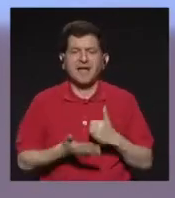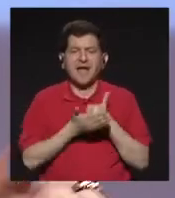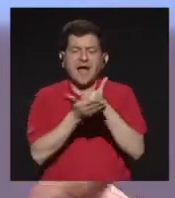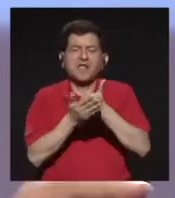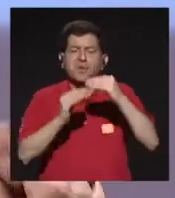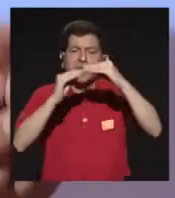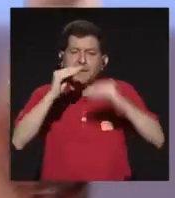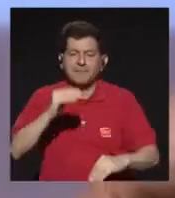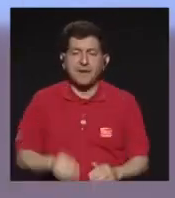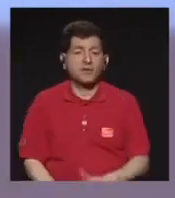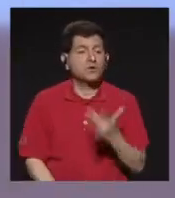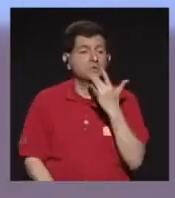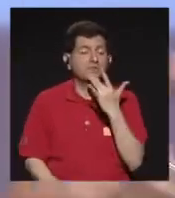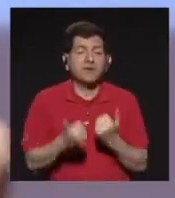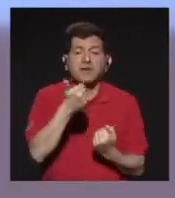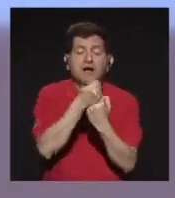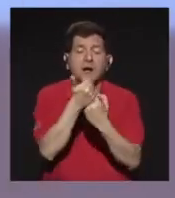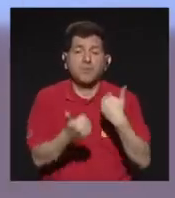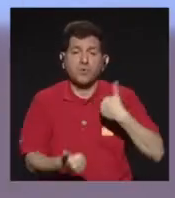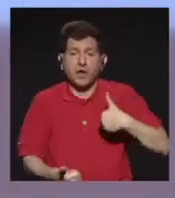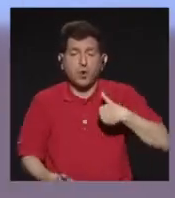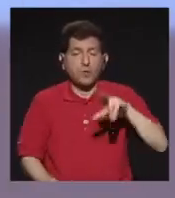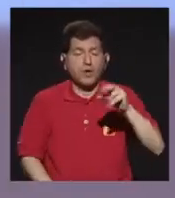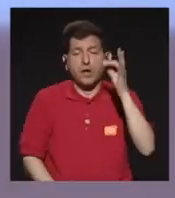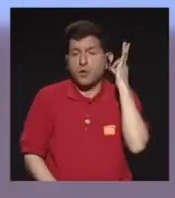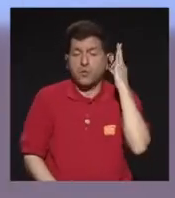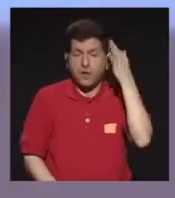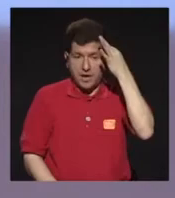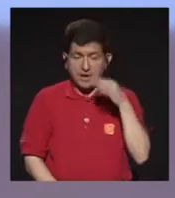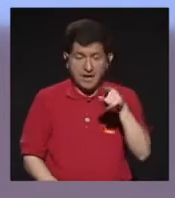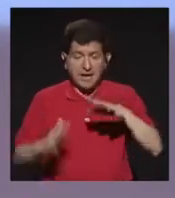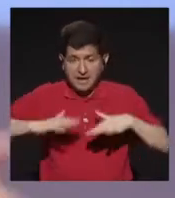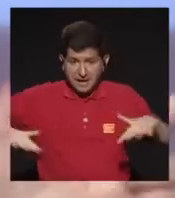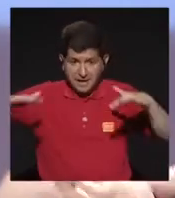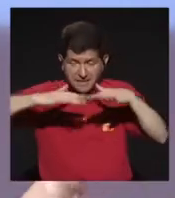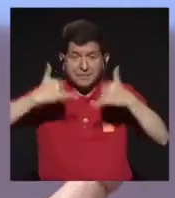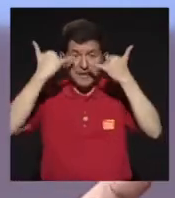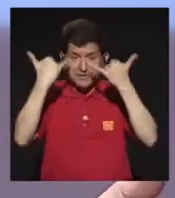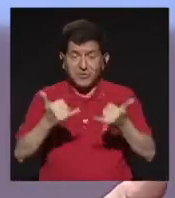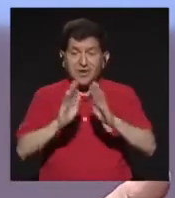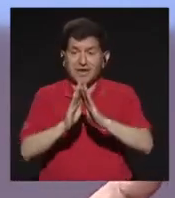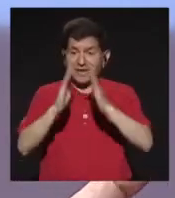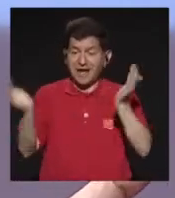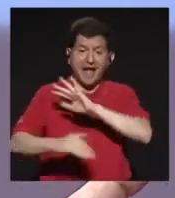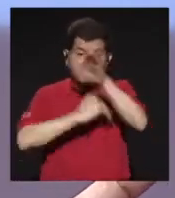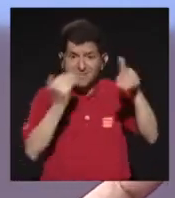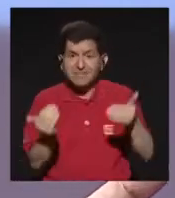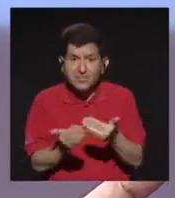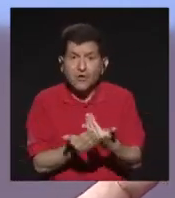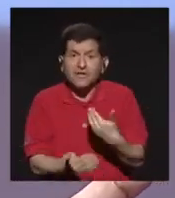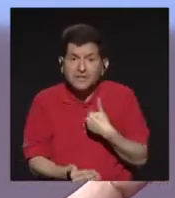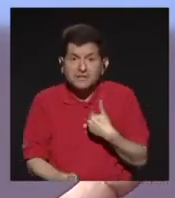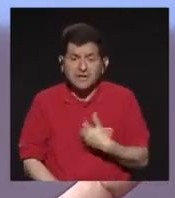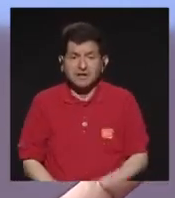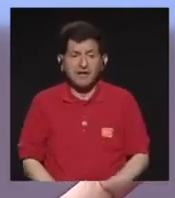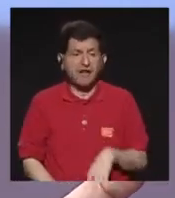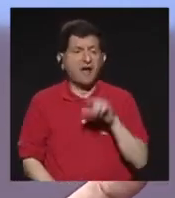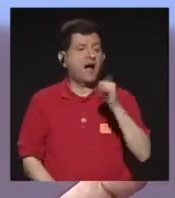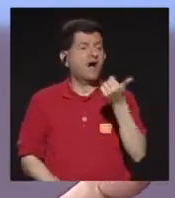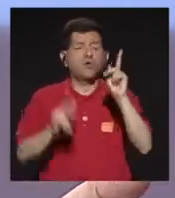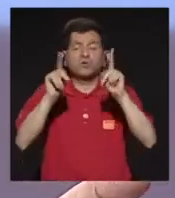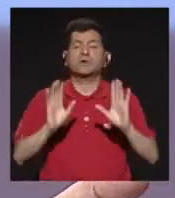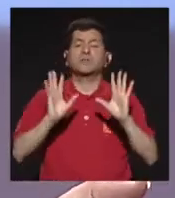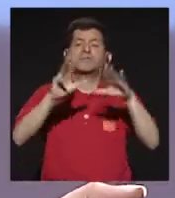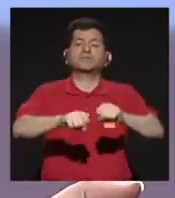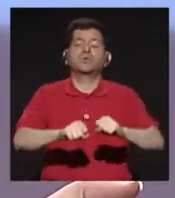y preferimos ayudarle a un hombre que ayudarle a una mujer, porque creemos que el espacio que ya está abierto para todas lo va a ocupar alguien más,